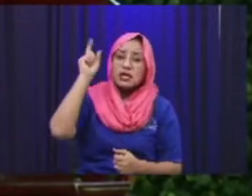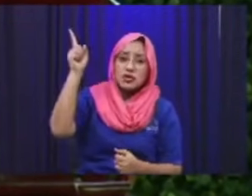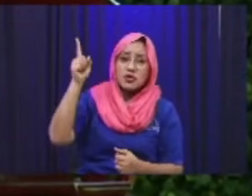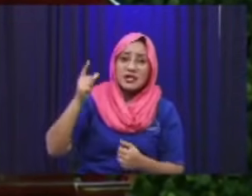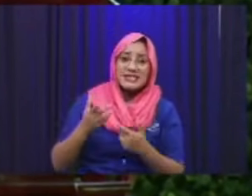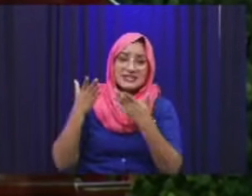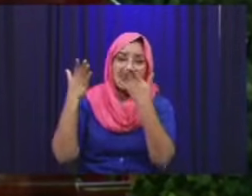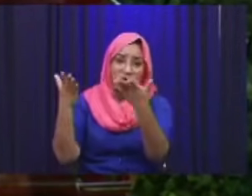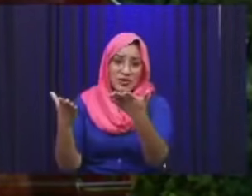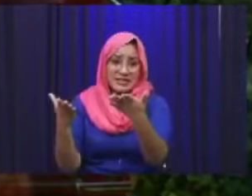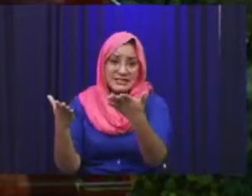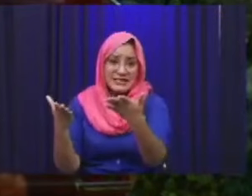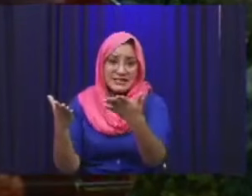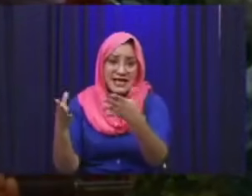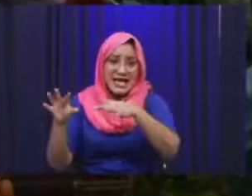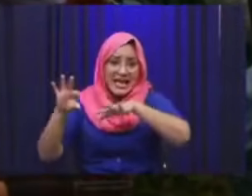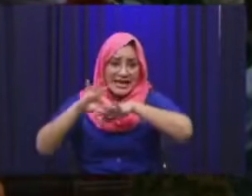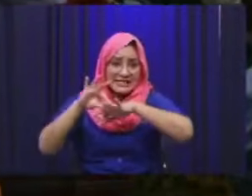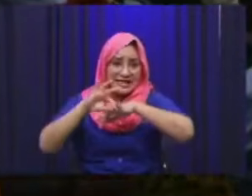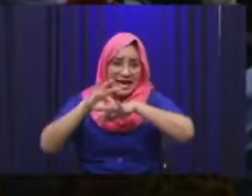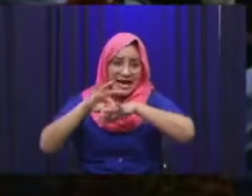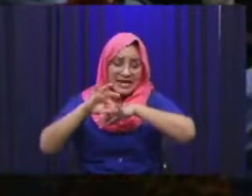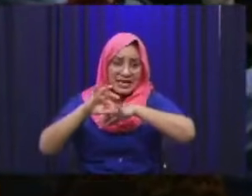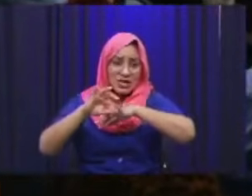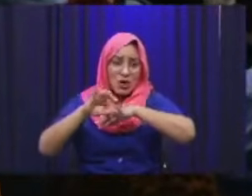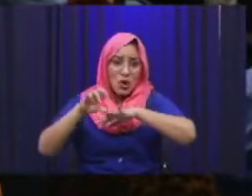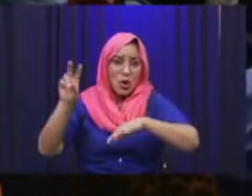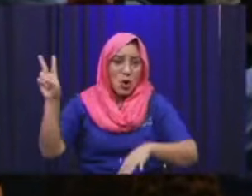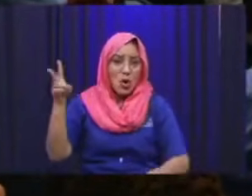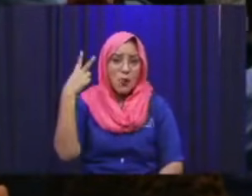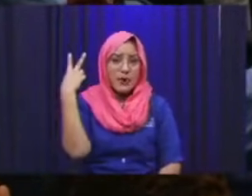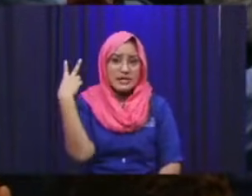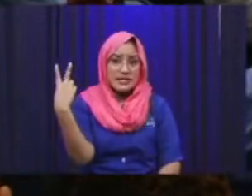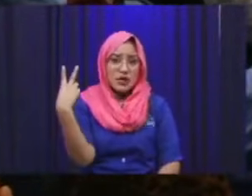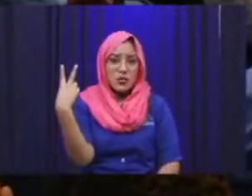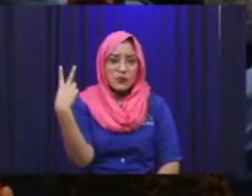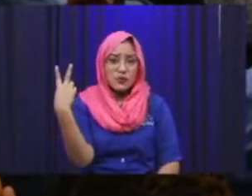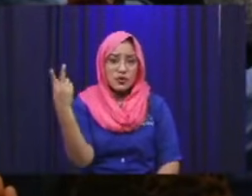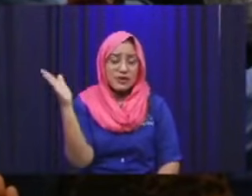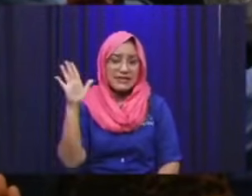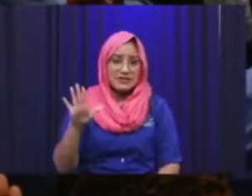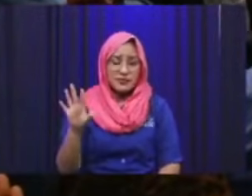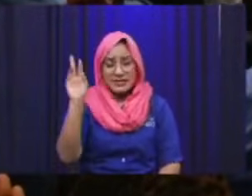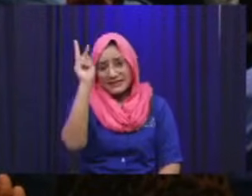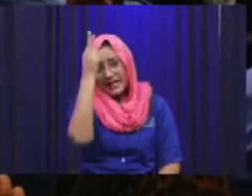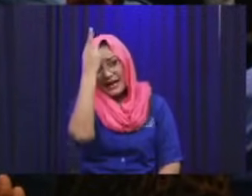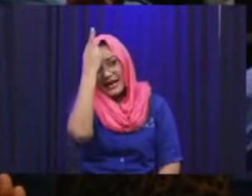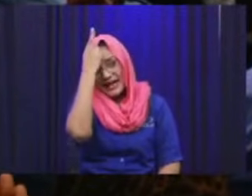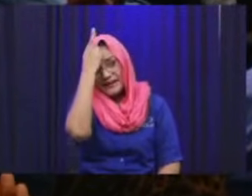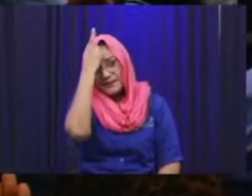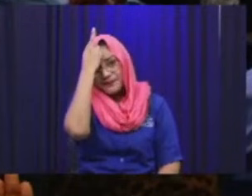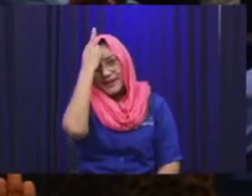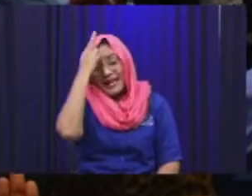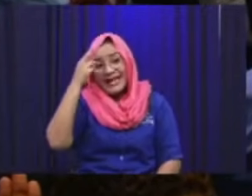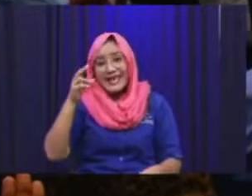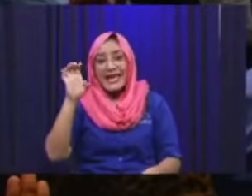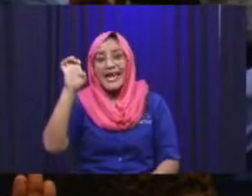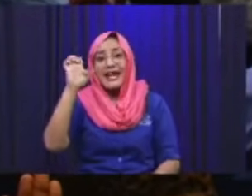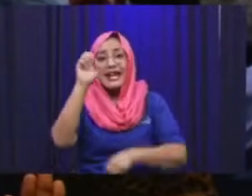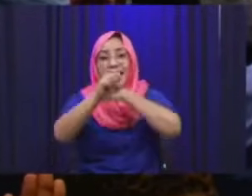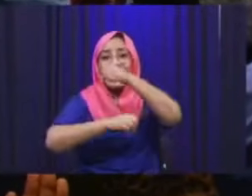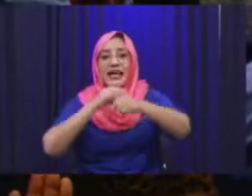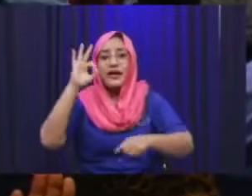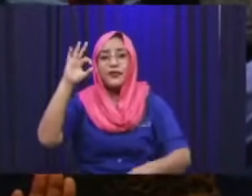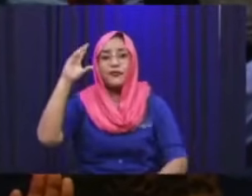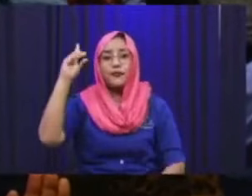cárcel y lo pusiste como el segundo después del rey ese sol de oro